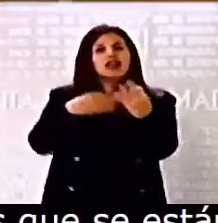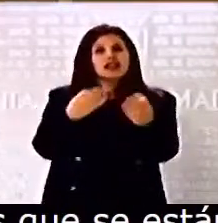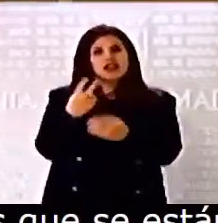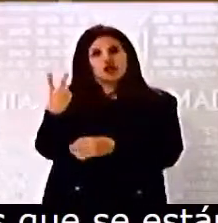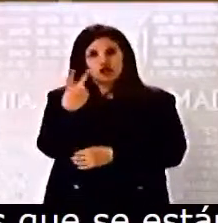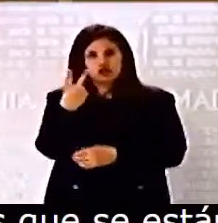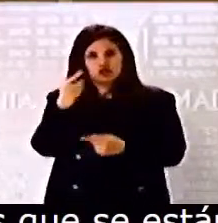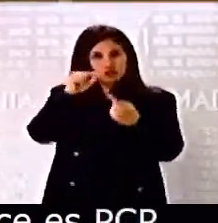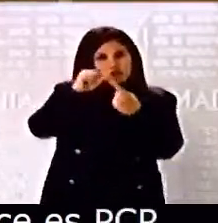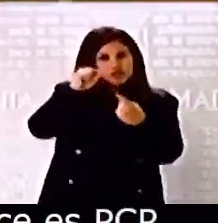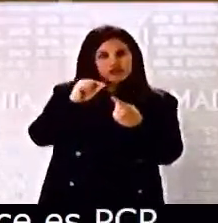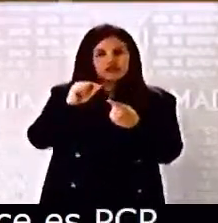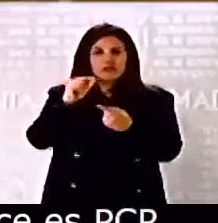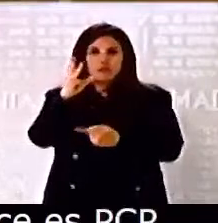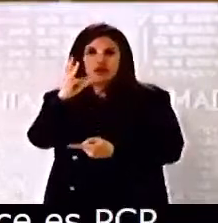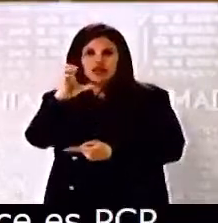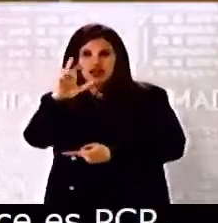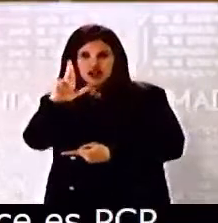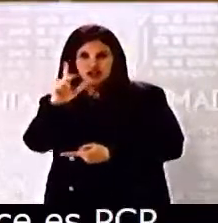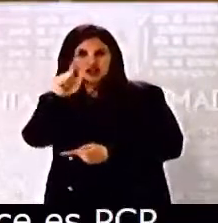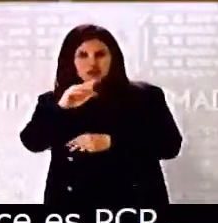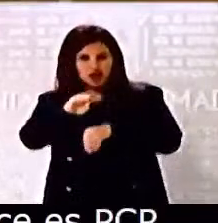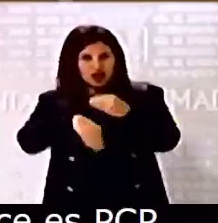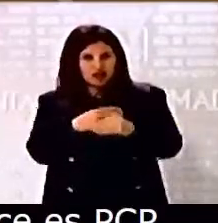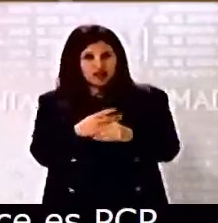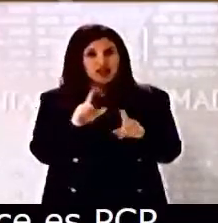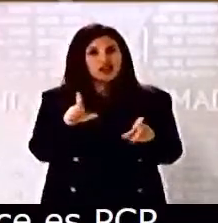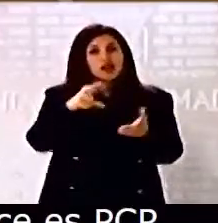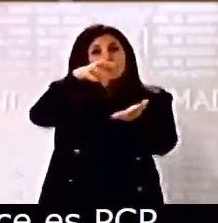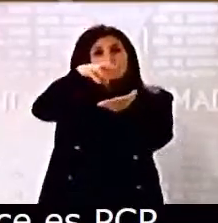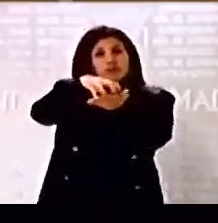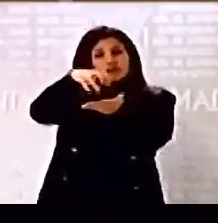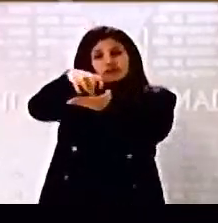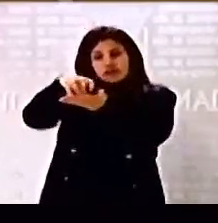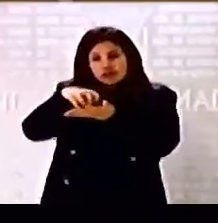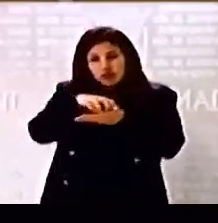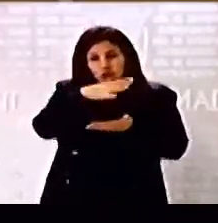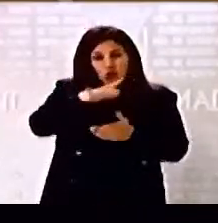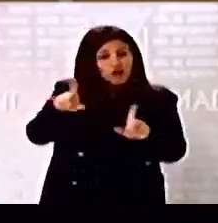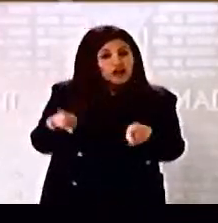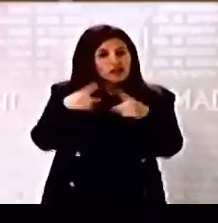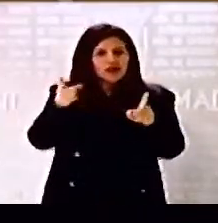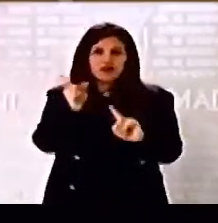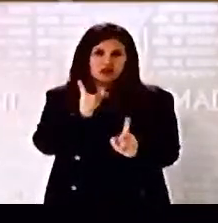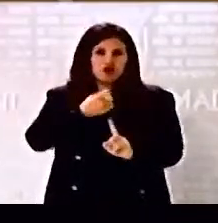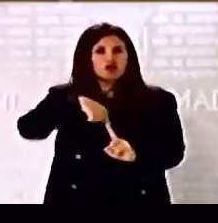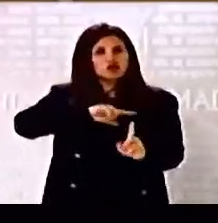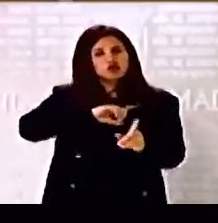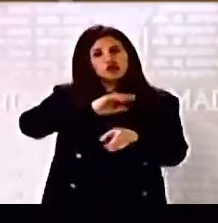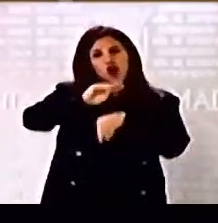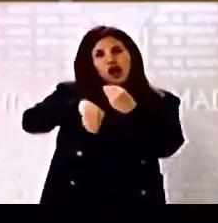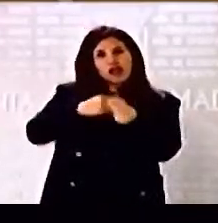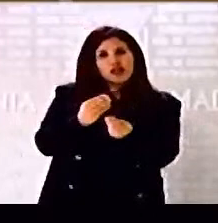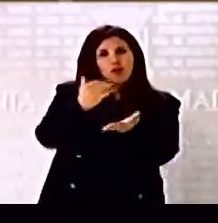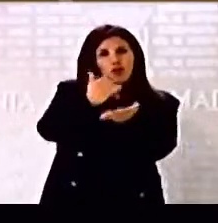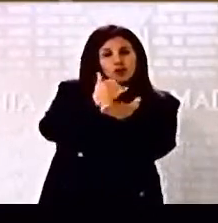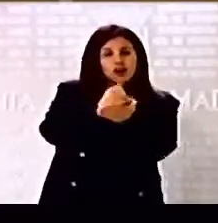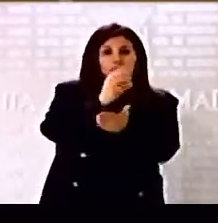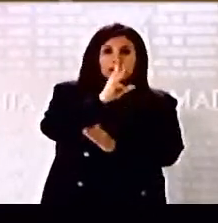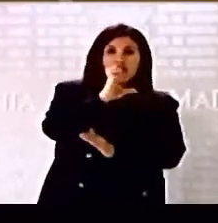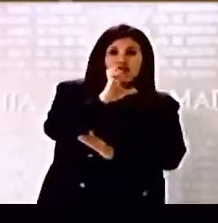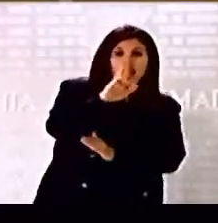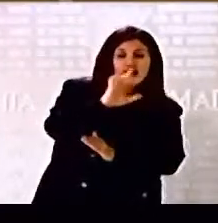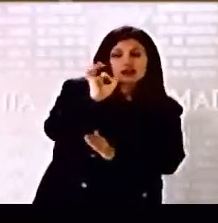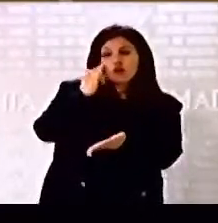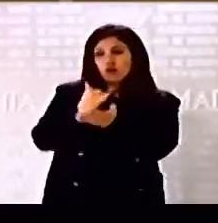ambas y no depende del punto de cribado. Solemos hacer PCR o solemos hacer pruebas